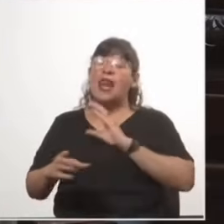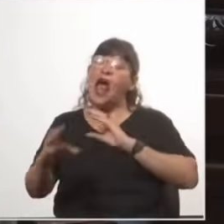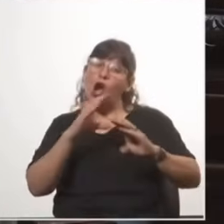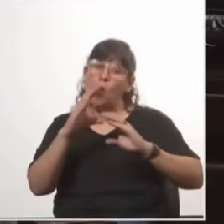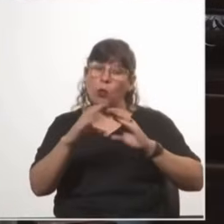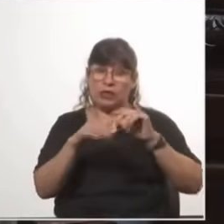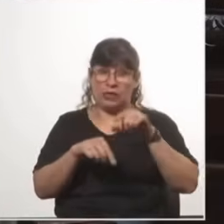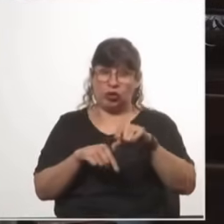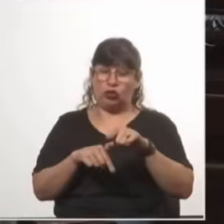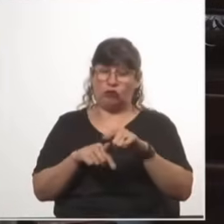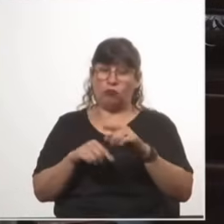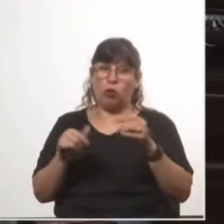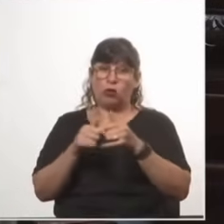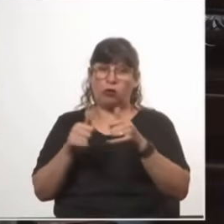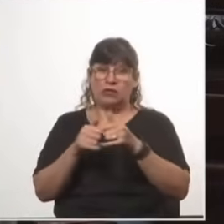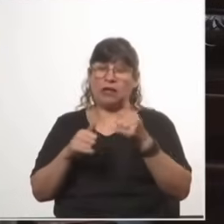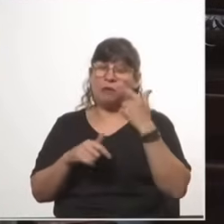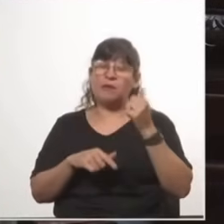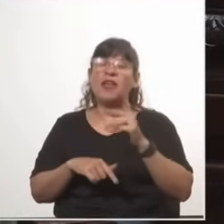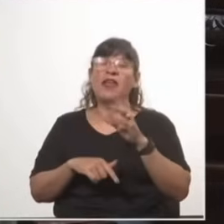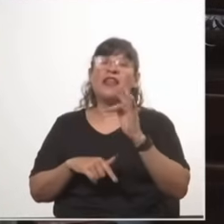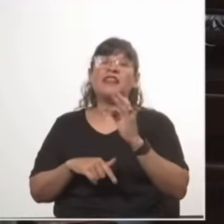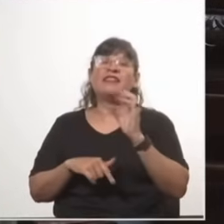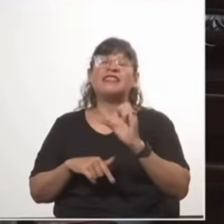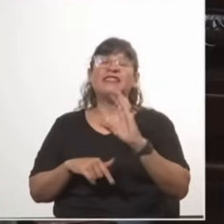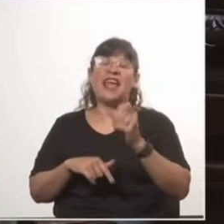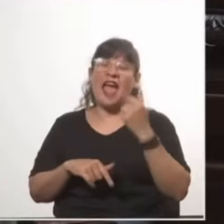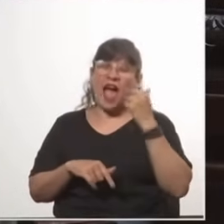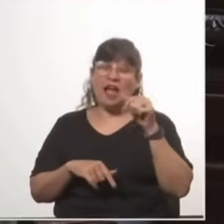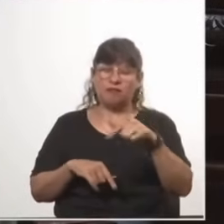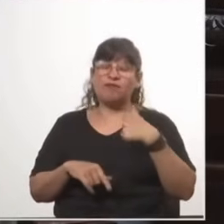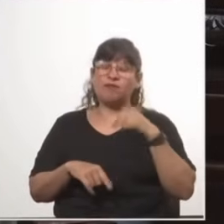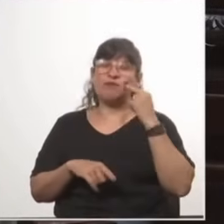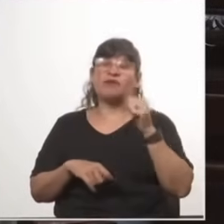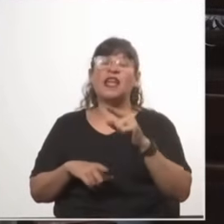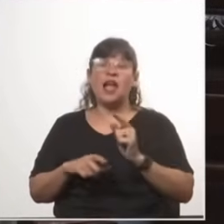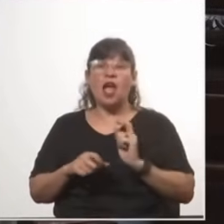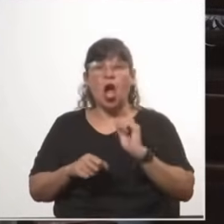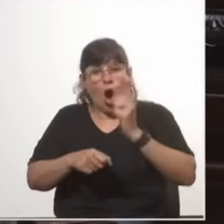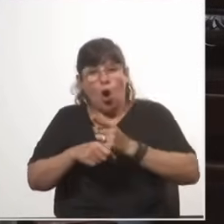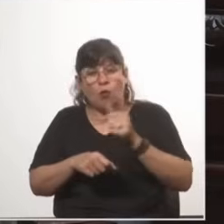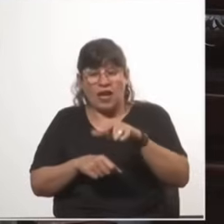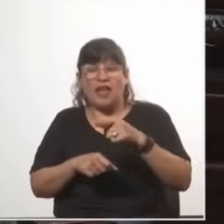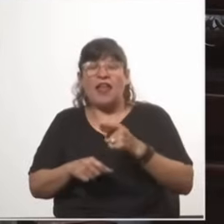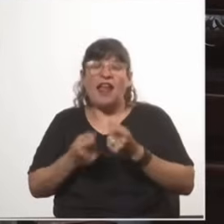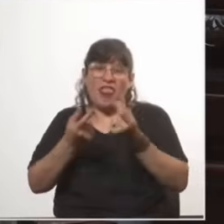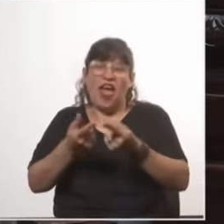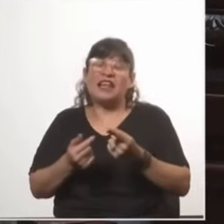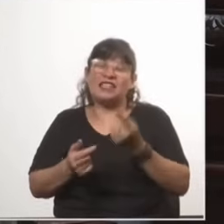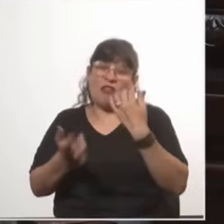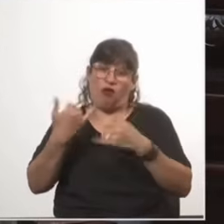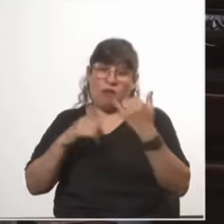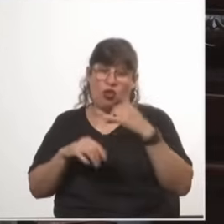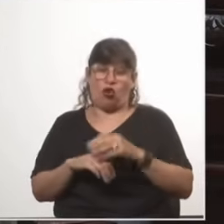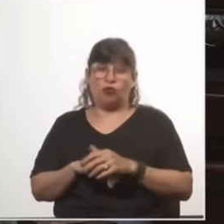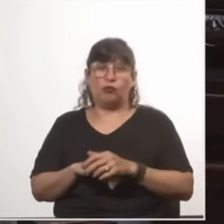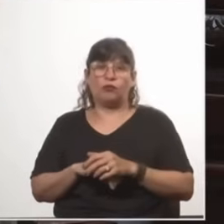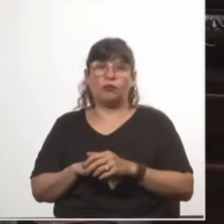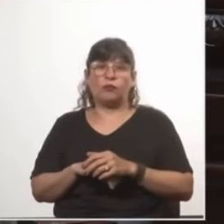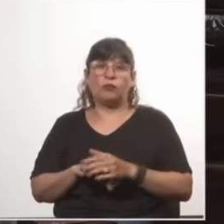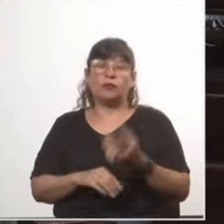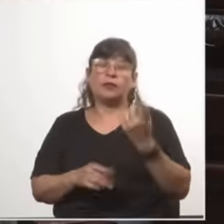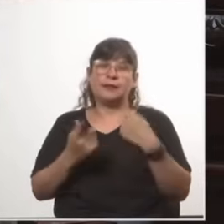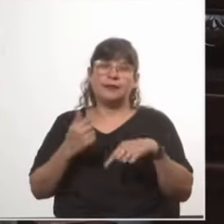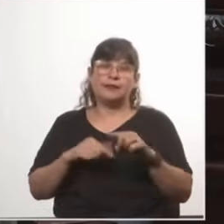comunicación del TCA obligando a dar esa información. Por